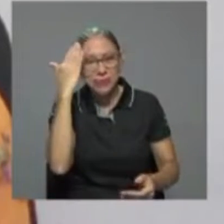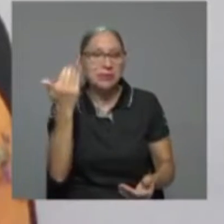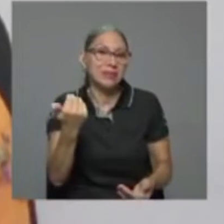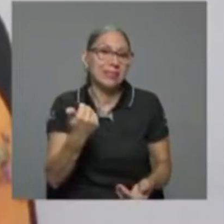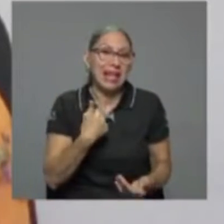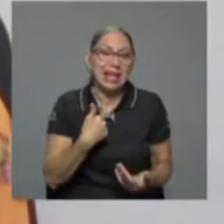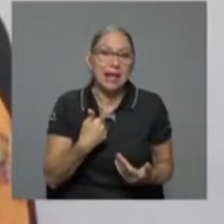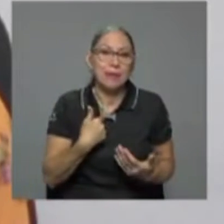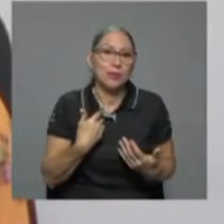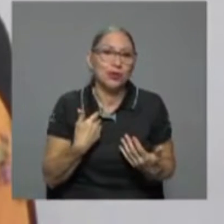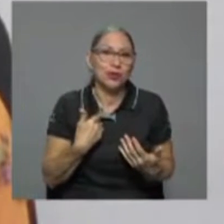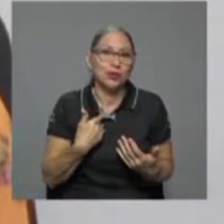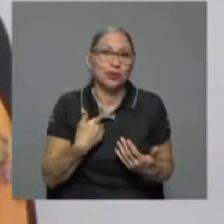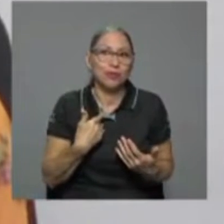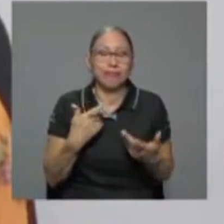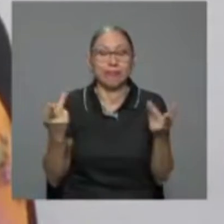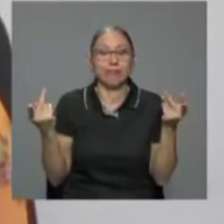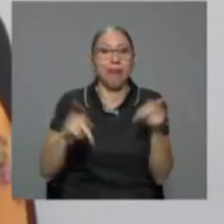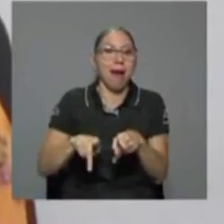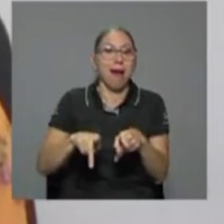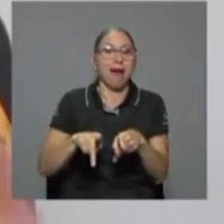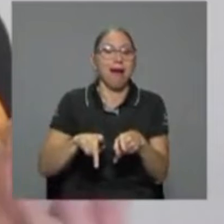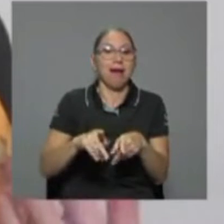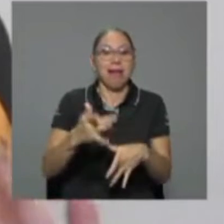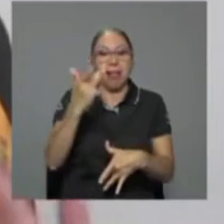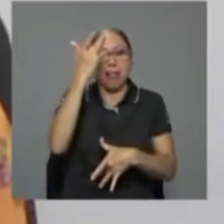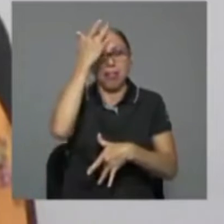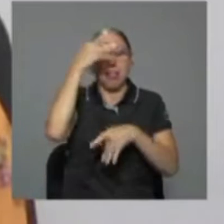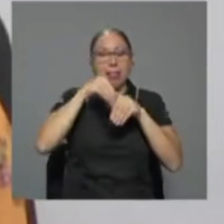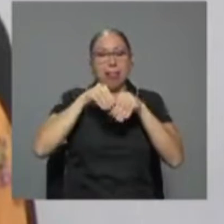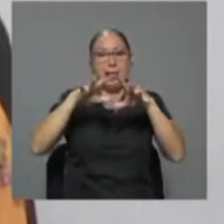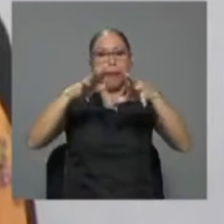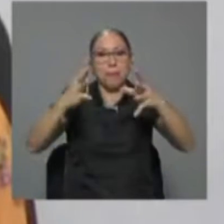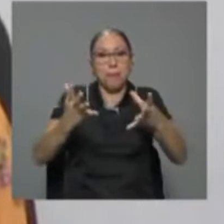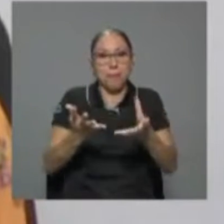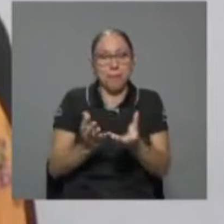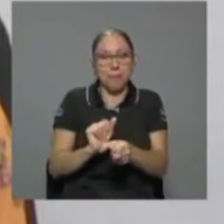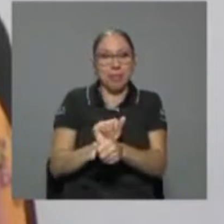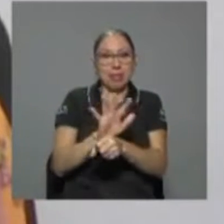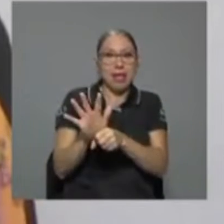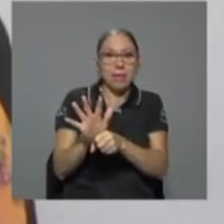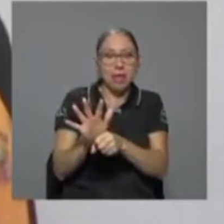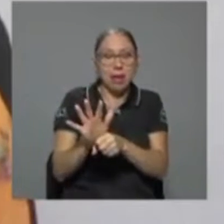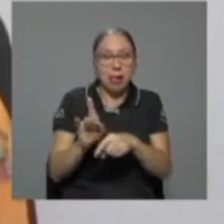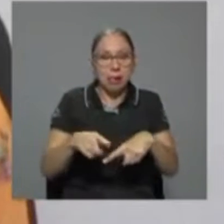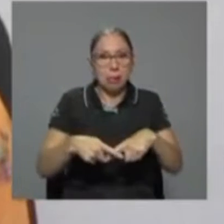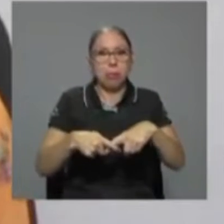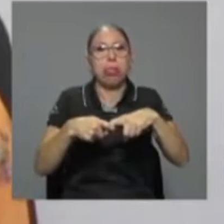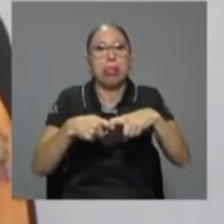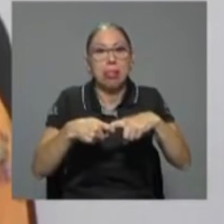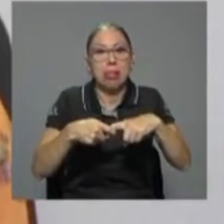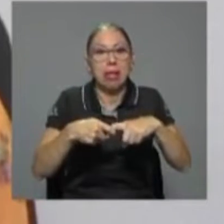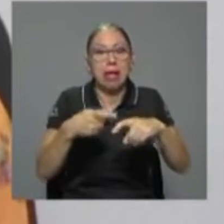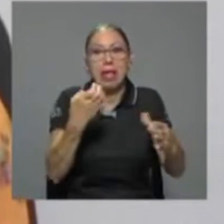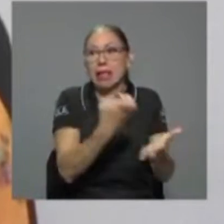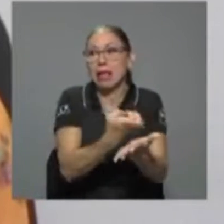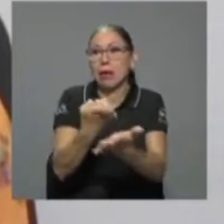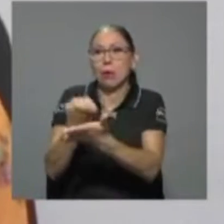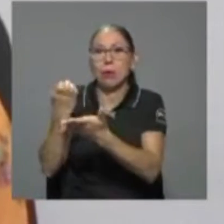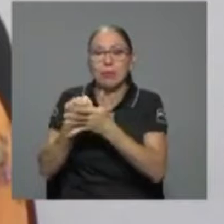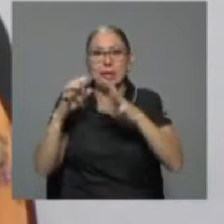¿verdad? Llega la pandemia y genera un shock en todas las economías del mundo y